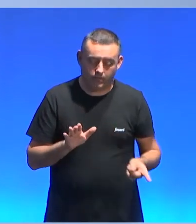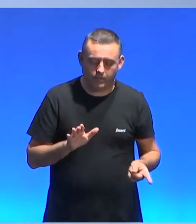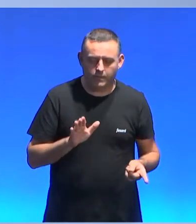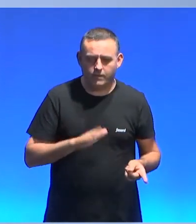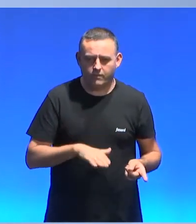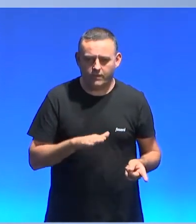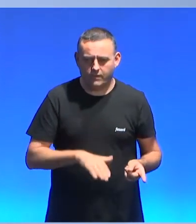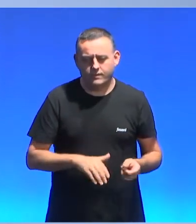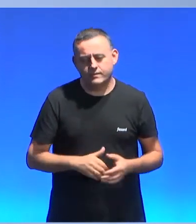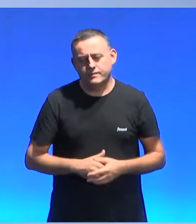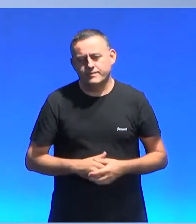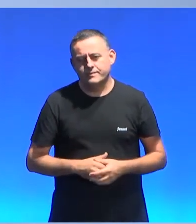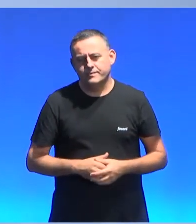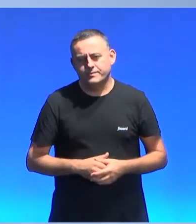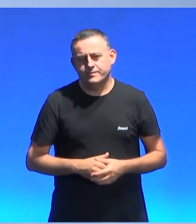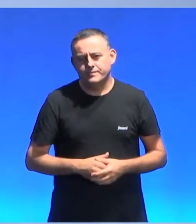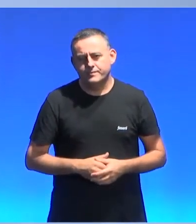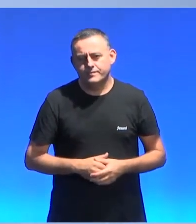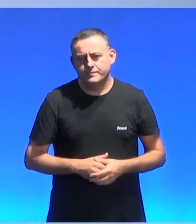una posible